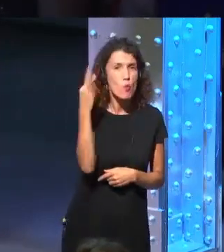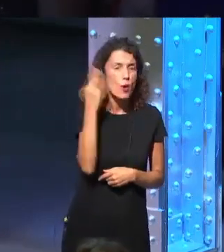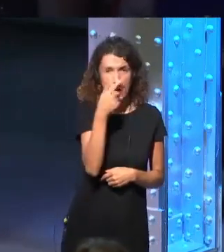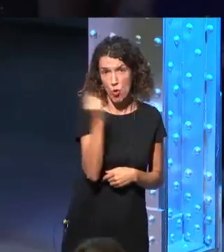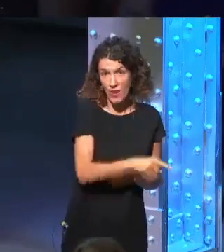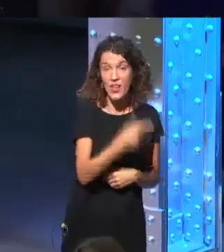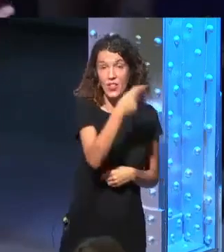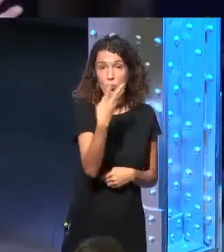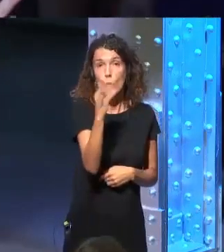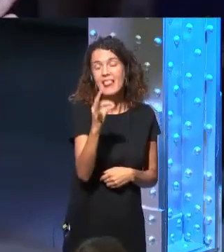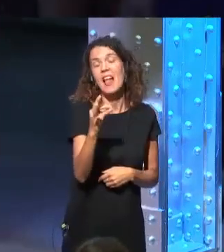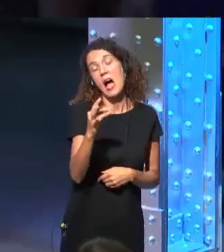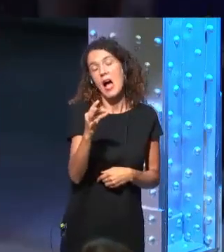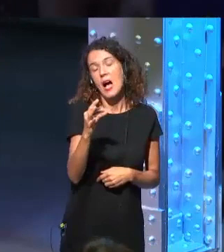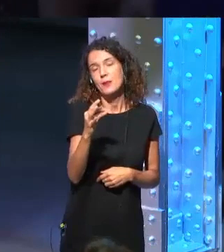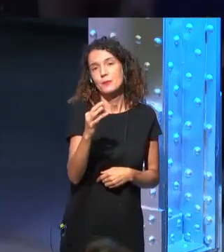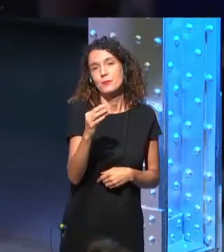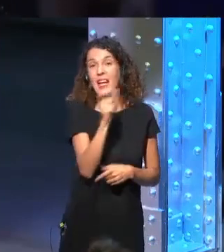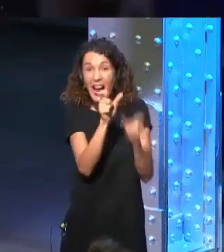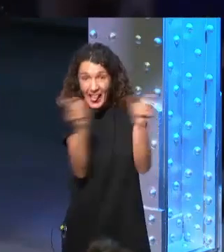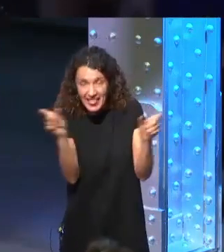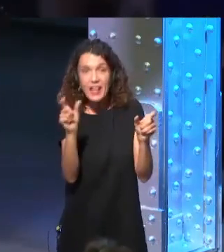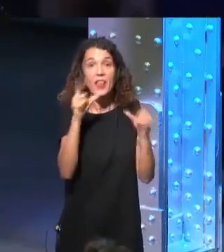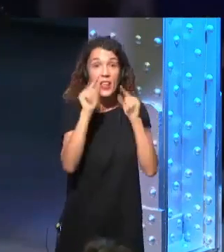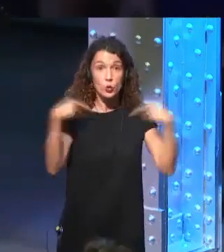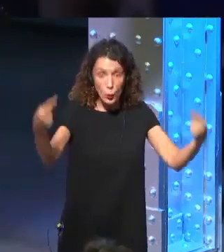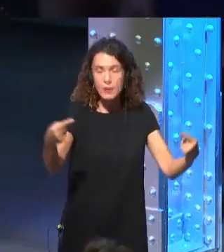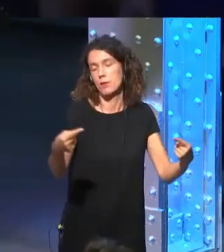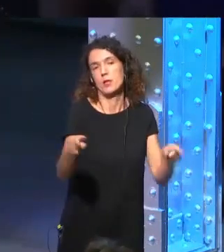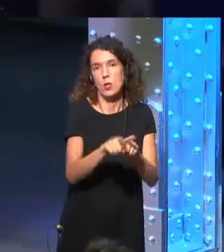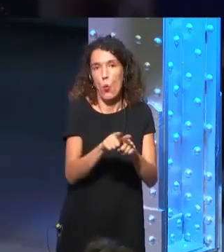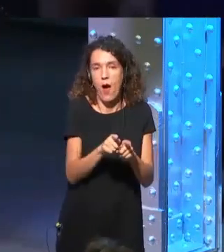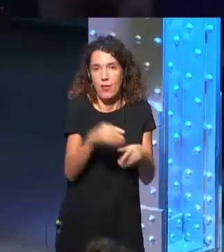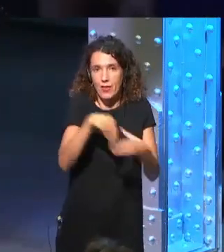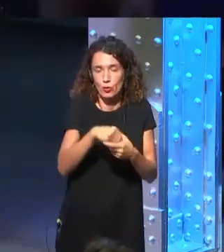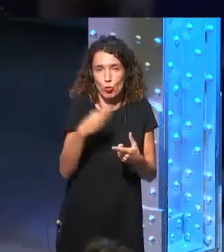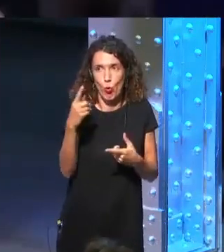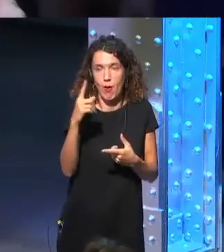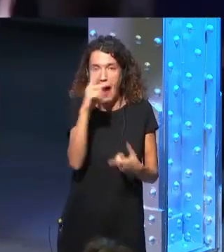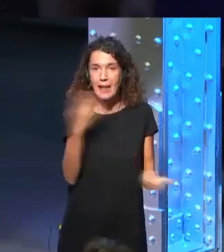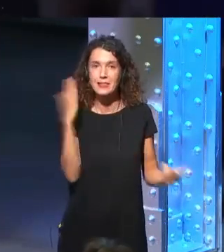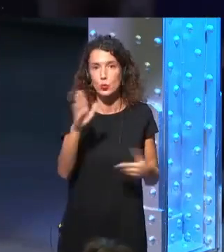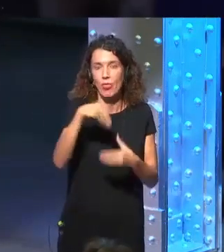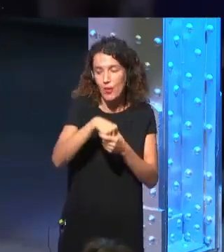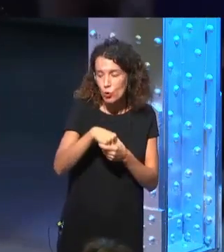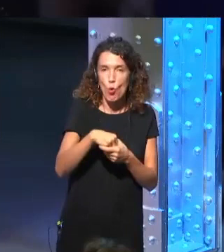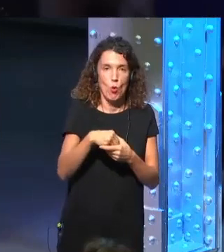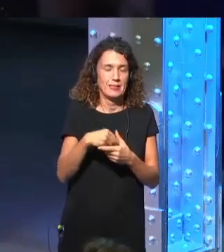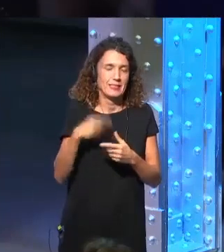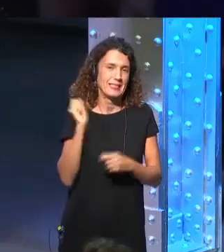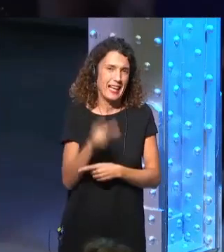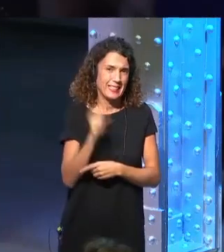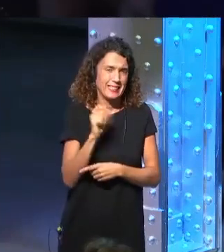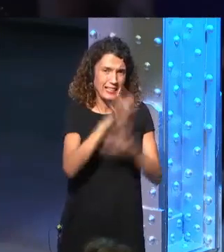140 caracteres de un tuit son como una lupa gigante de las actitudes que encontramos a diario